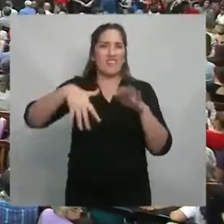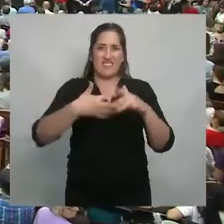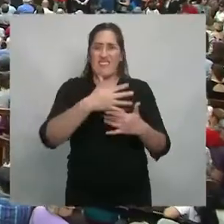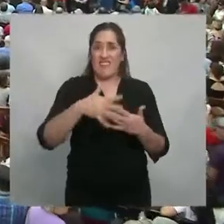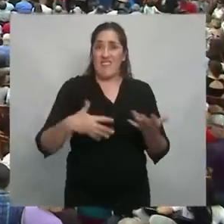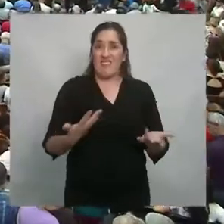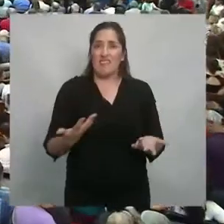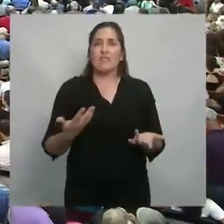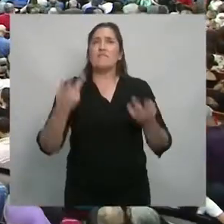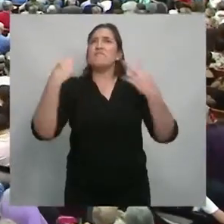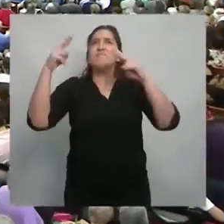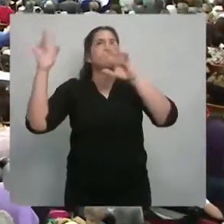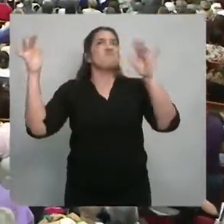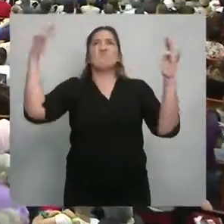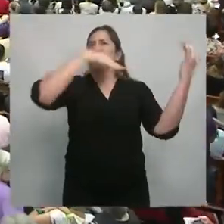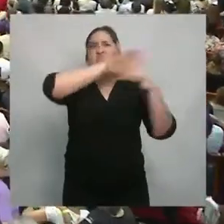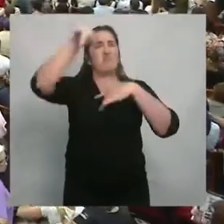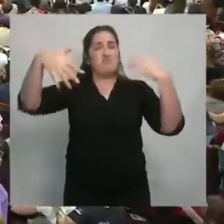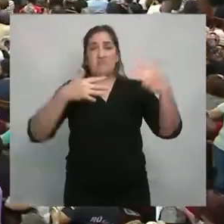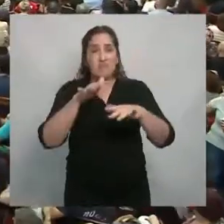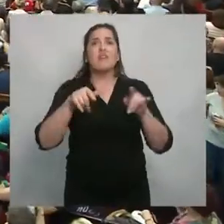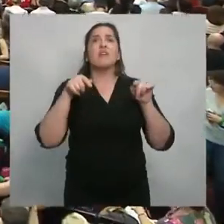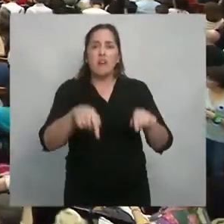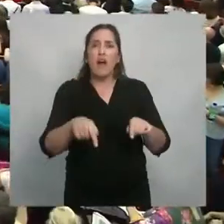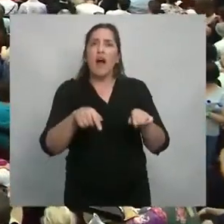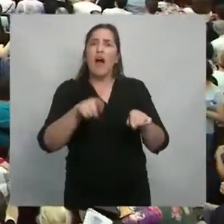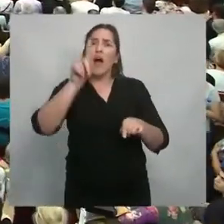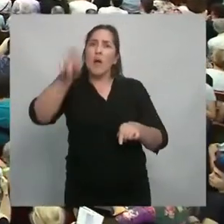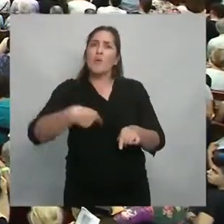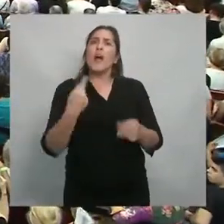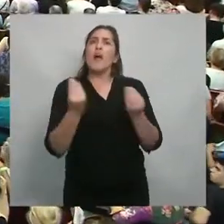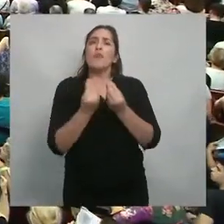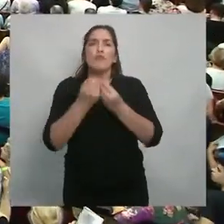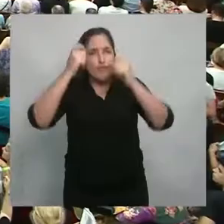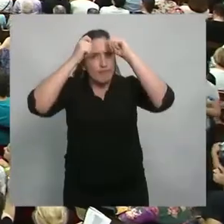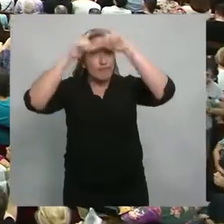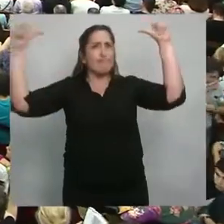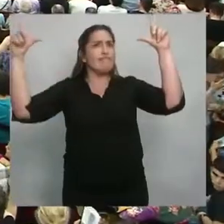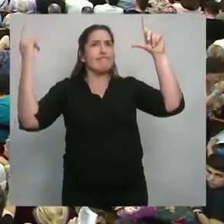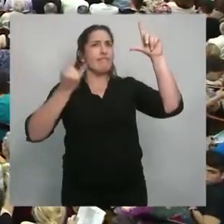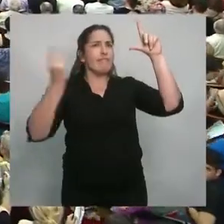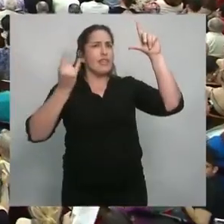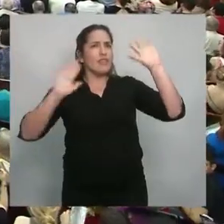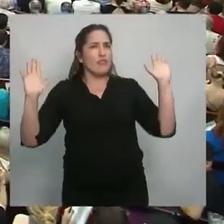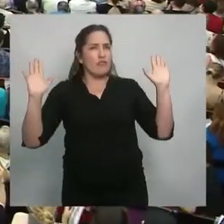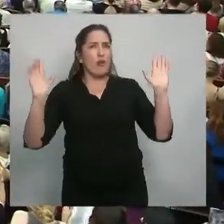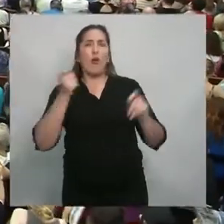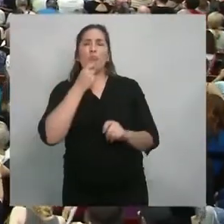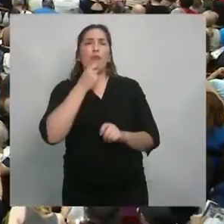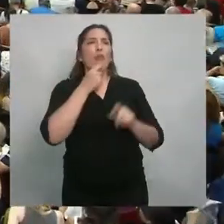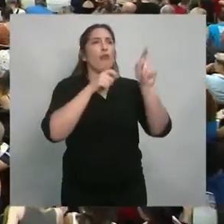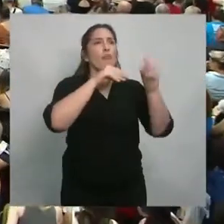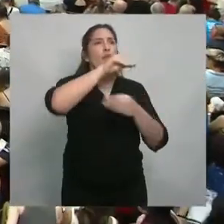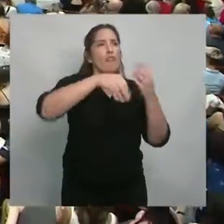masivas y la hibridez ha marcado muy importantes mitos culturales, como el tabú del